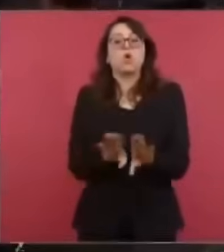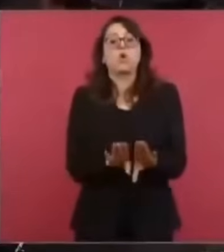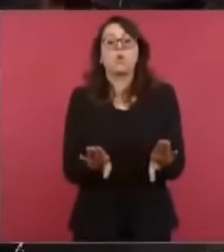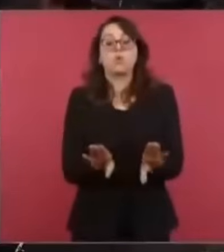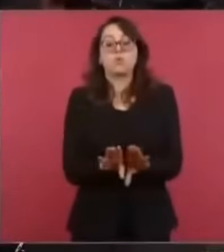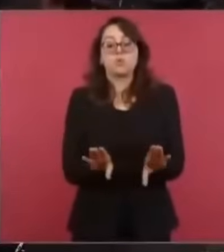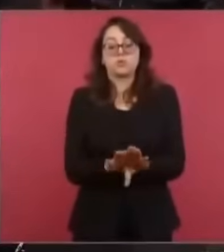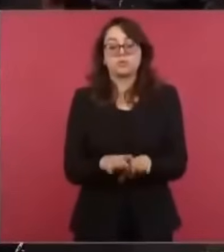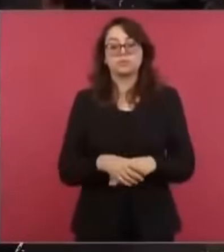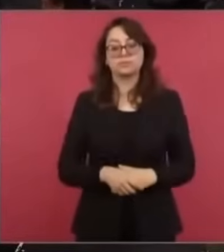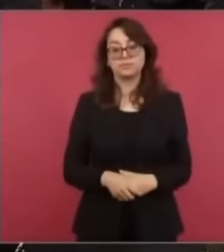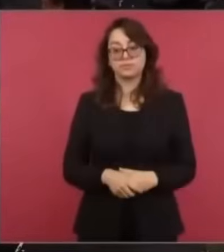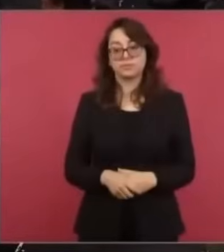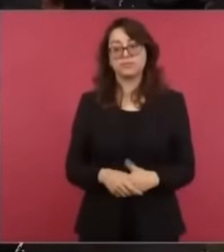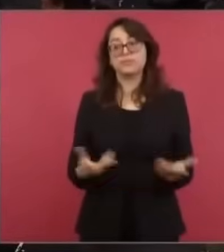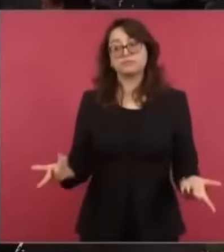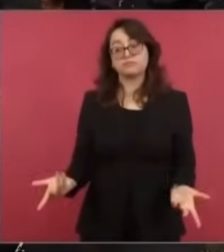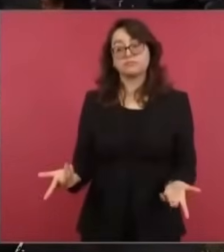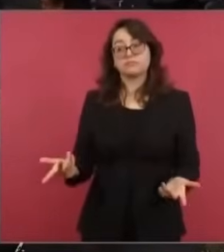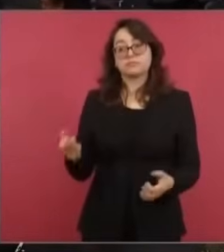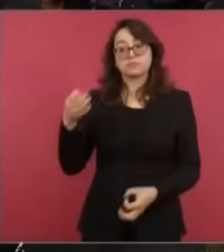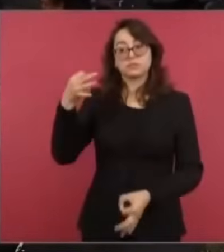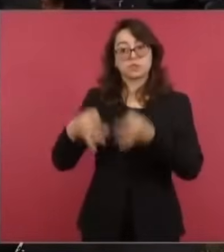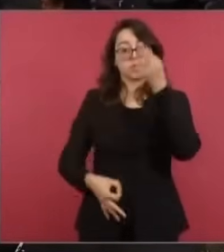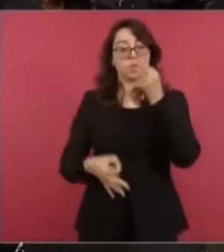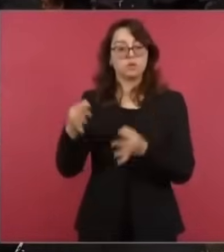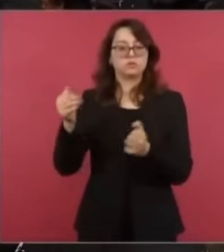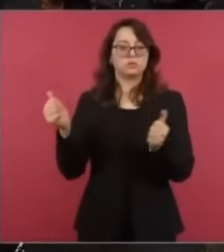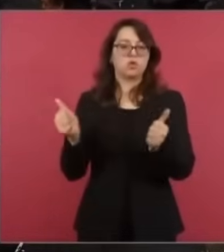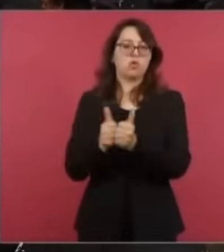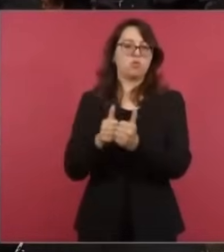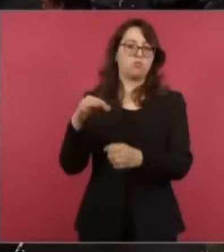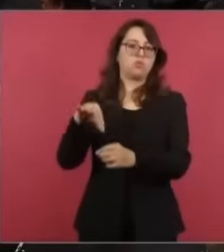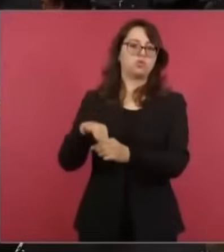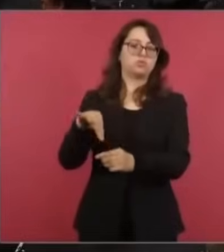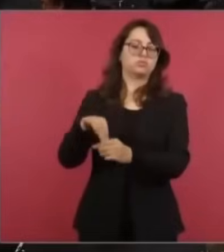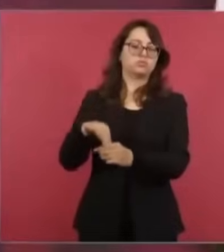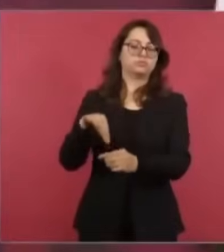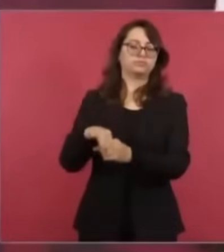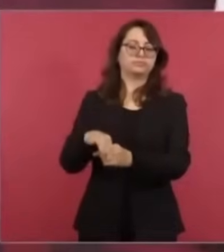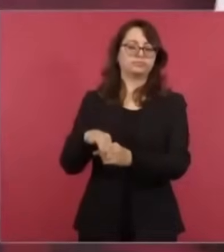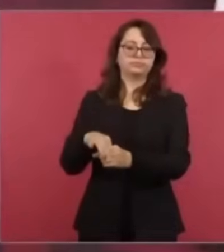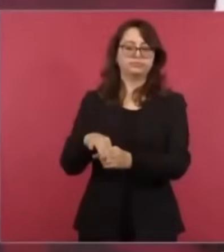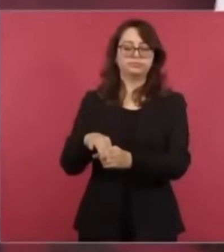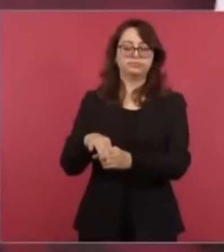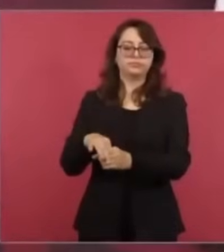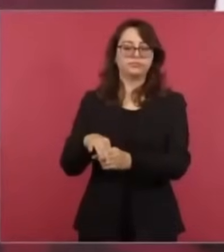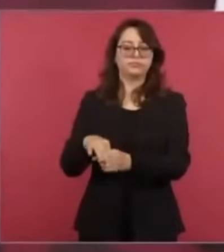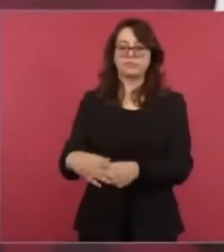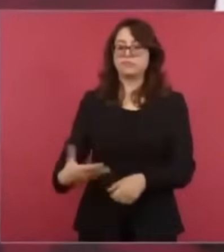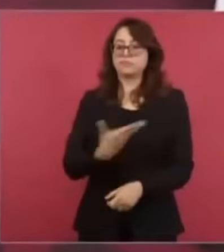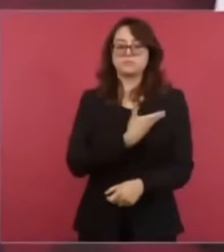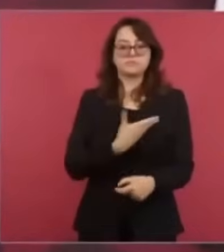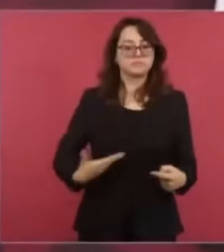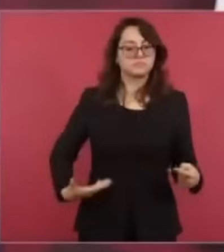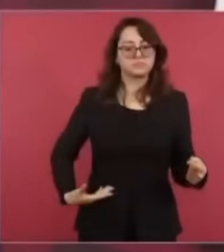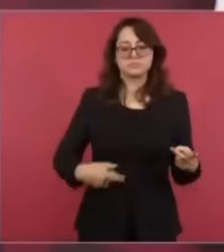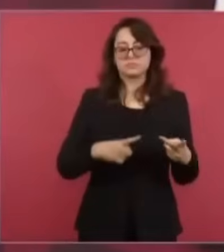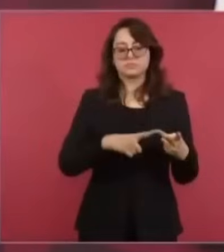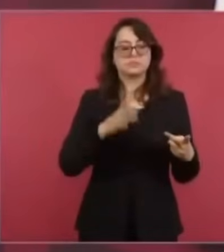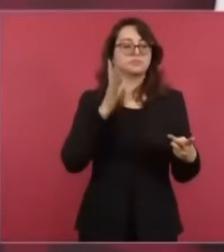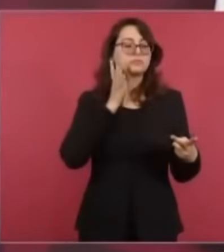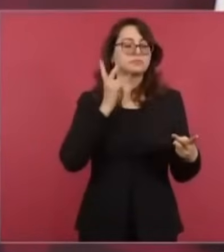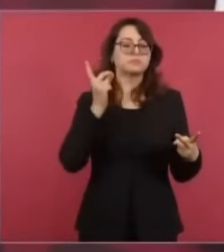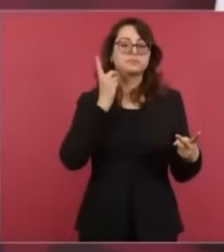es eligiendo a los jueces, que el pueblo los elija, no el presidente, ni el Congreso,